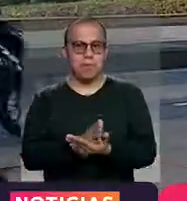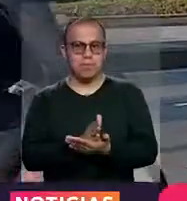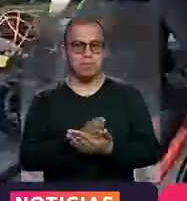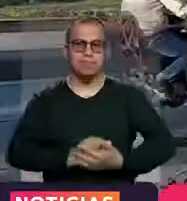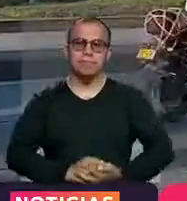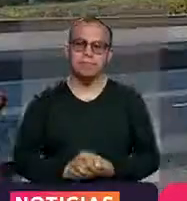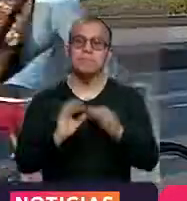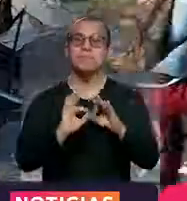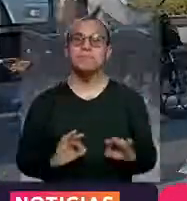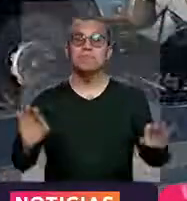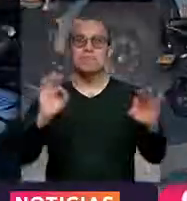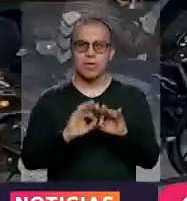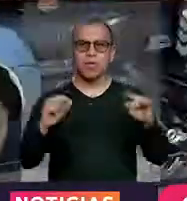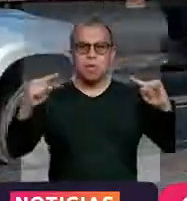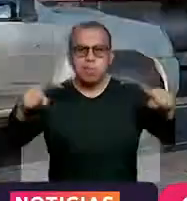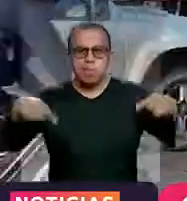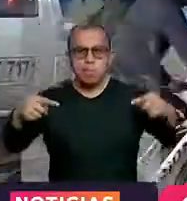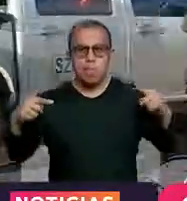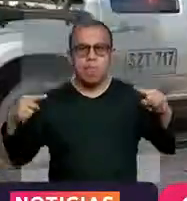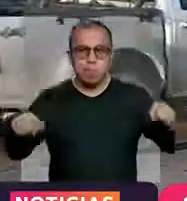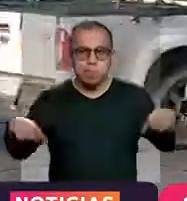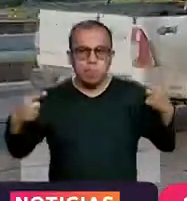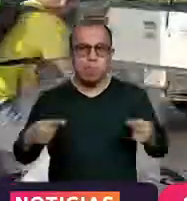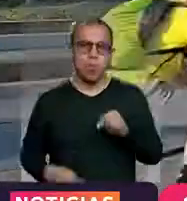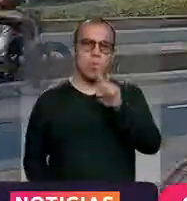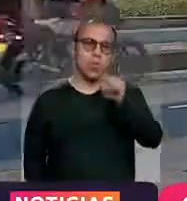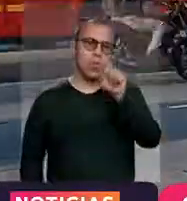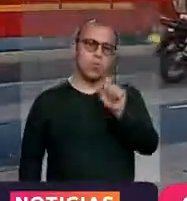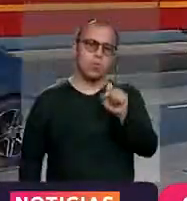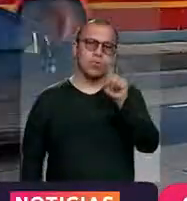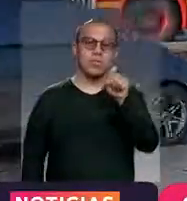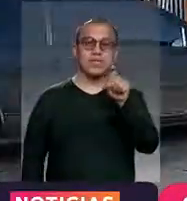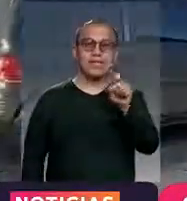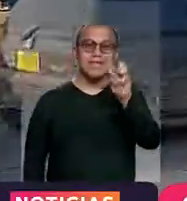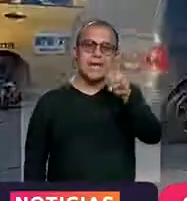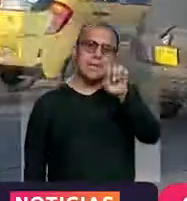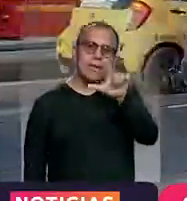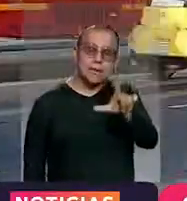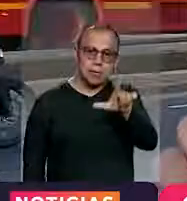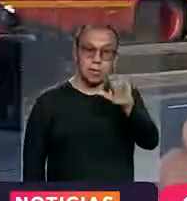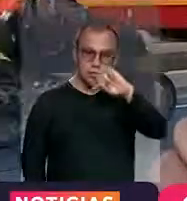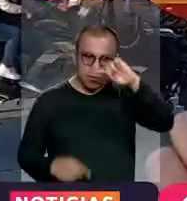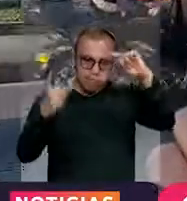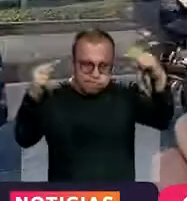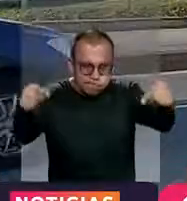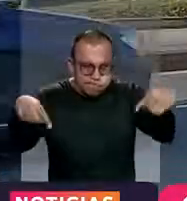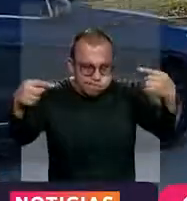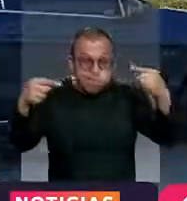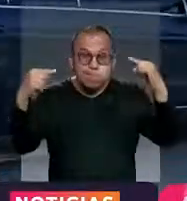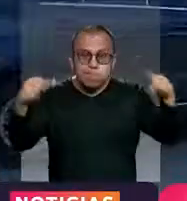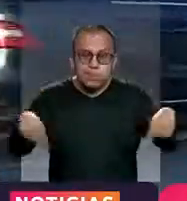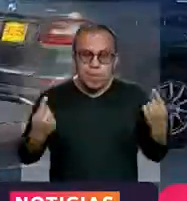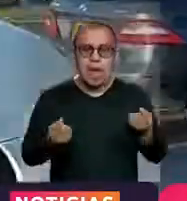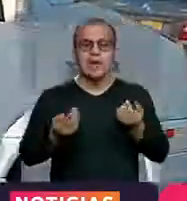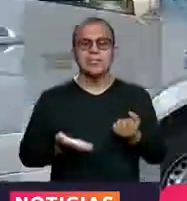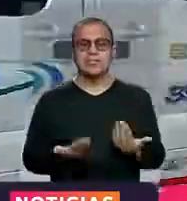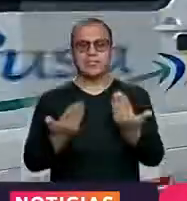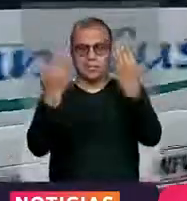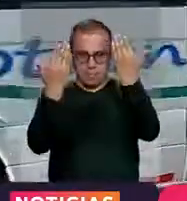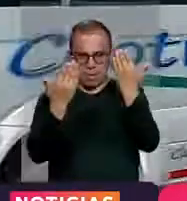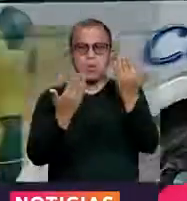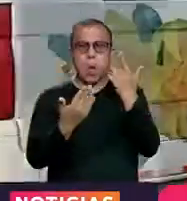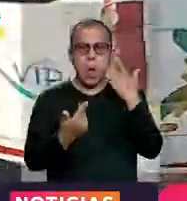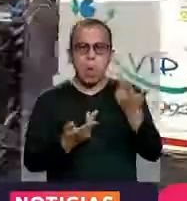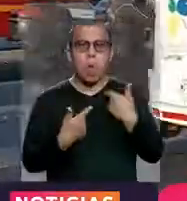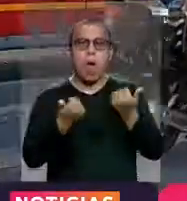el labrado de las llantas tengan como mínimo 1.6 milímetros porque ese labrado es el que nos va a permitir